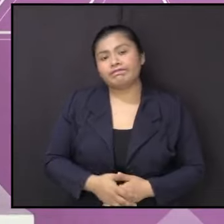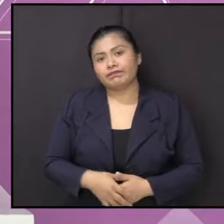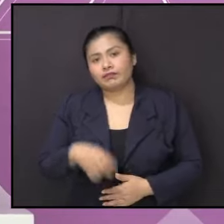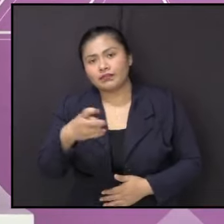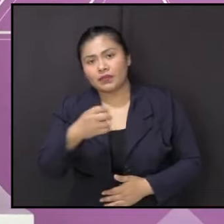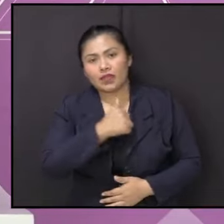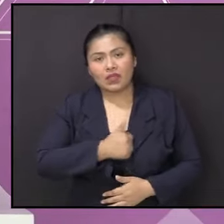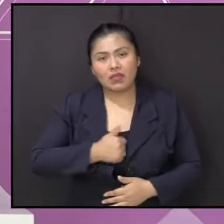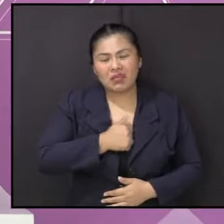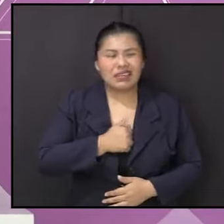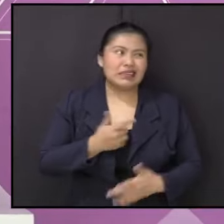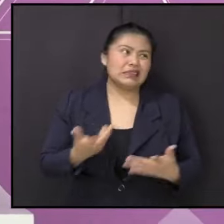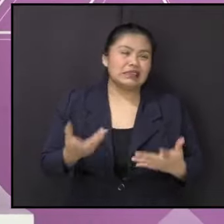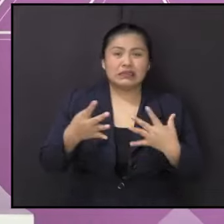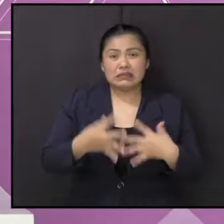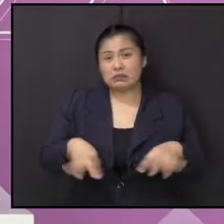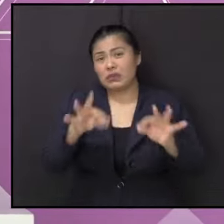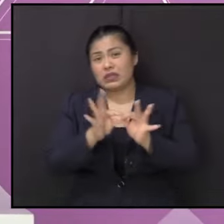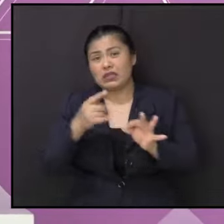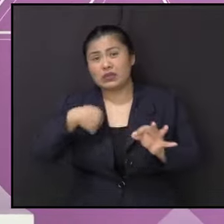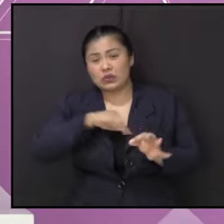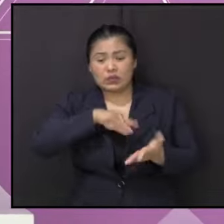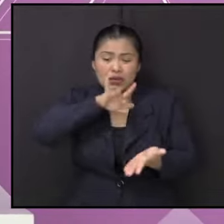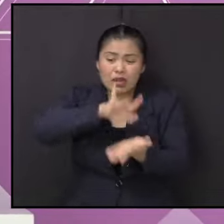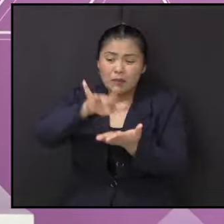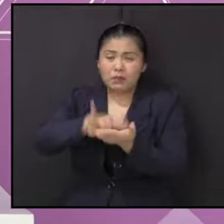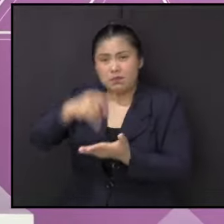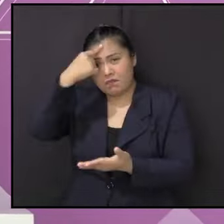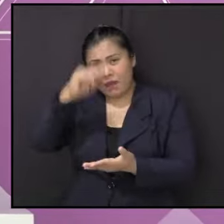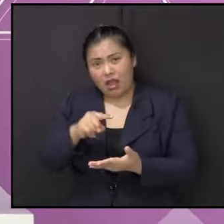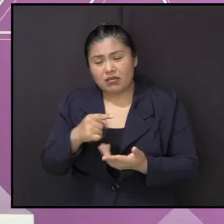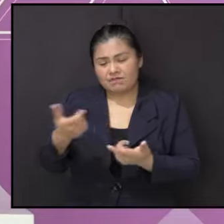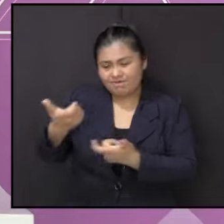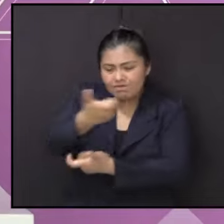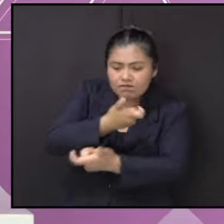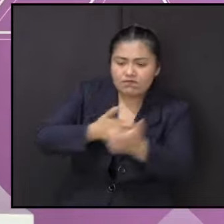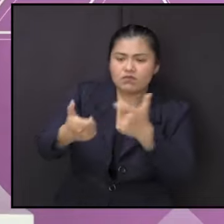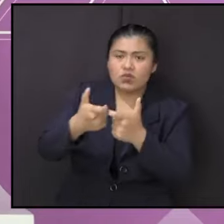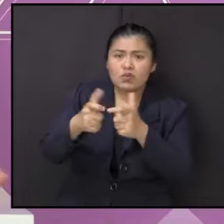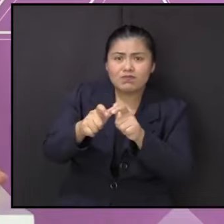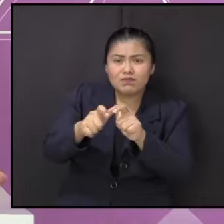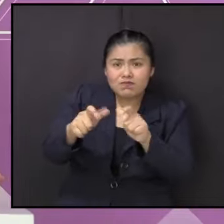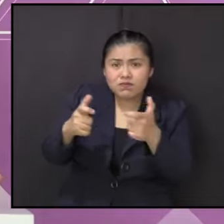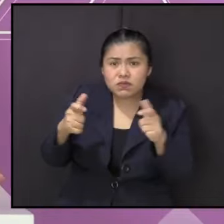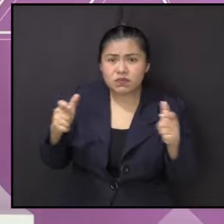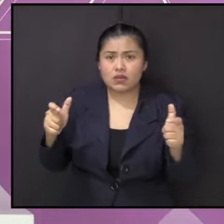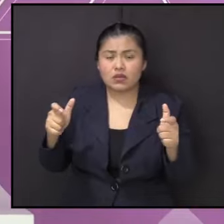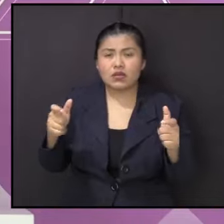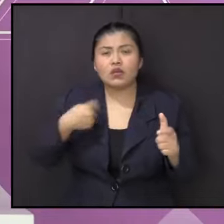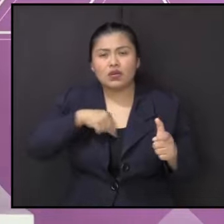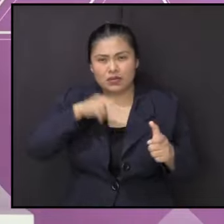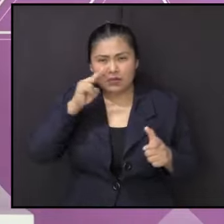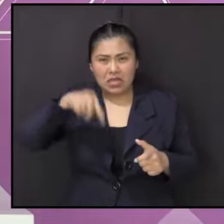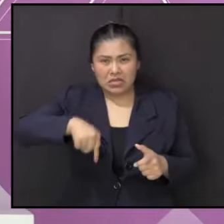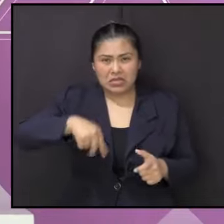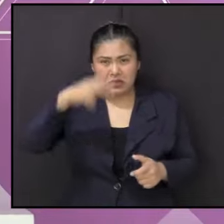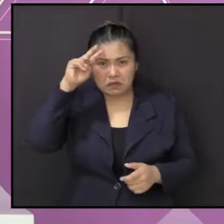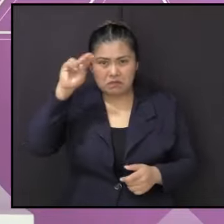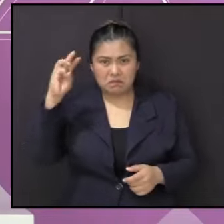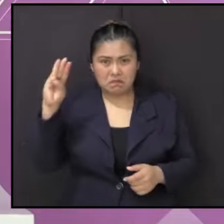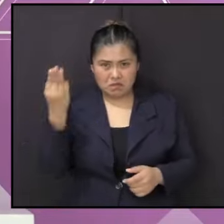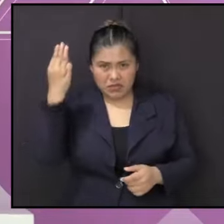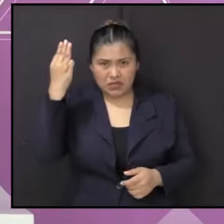Desafortunadamente es muy importante apoyarlos de esta manera para que la economía crezca en todos los sectores. Vemos que aquí nosotros, por ejemplo, en Minatitlán, en la